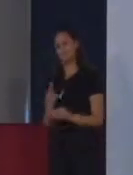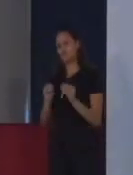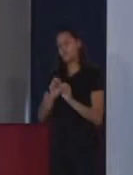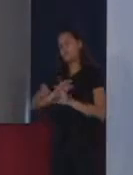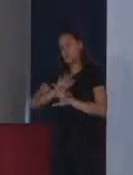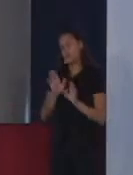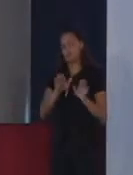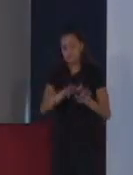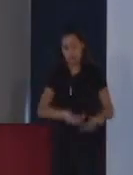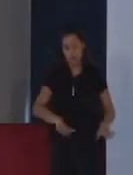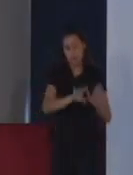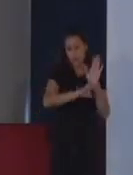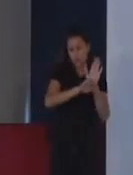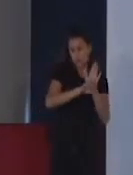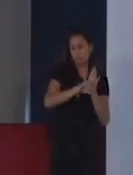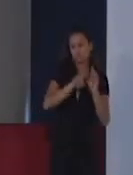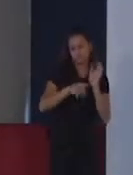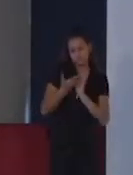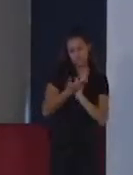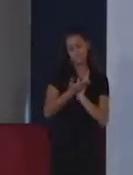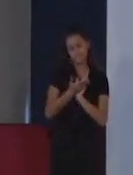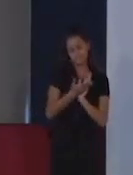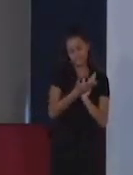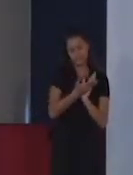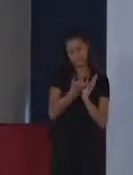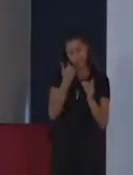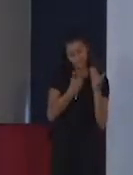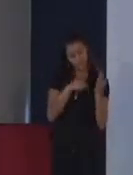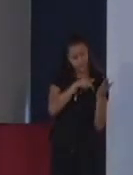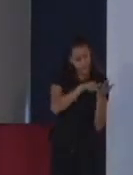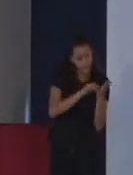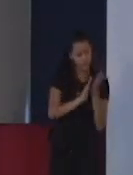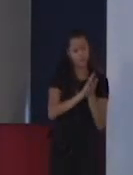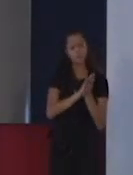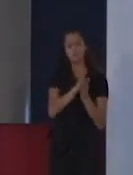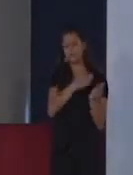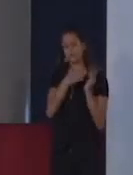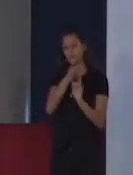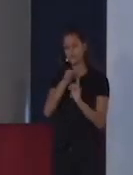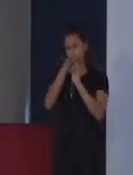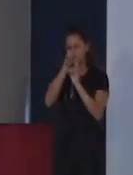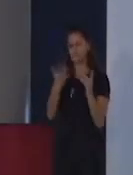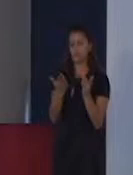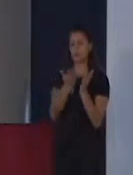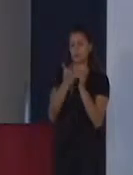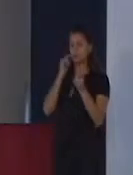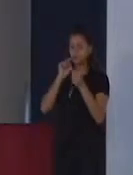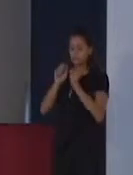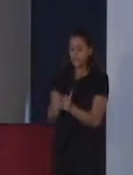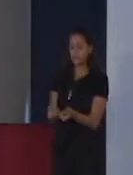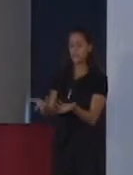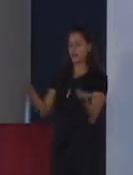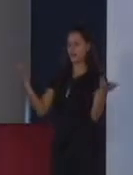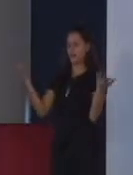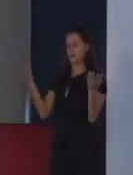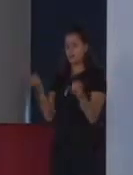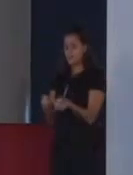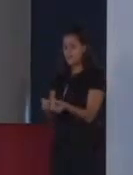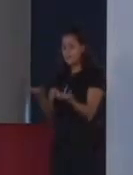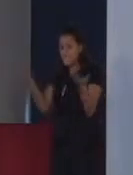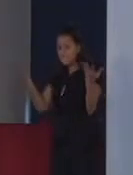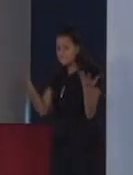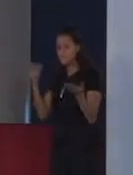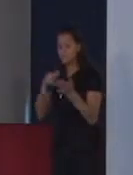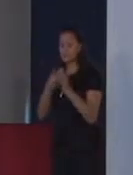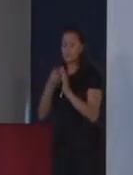campo teórico, los estudios han movilizado de hablar de una educación especial, una educación para la diversidad, que más que hablar de diversidad,